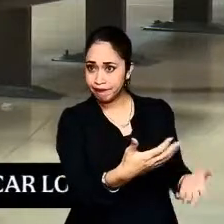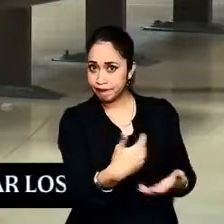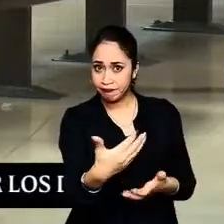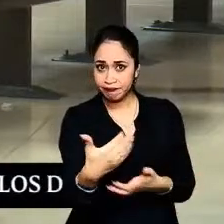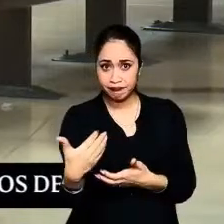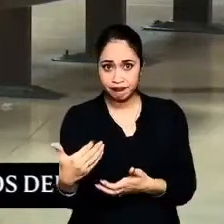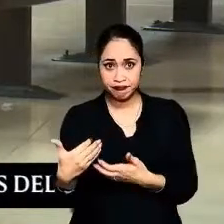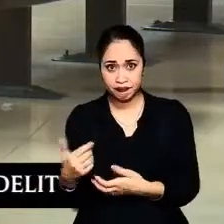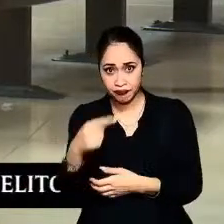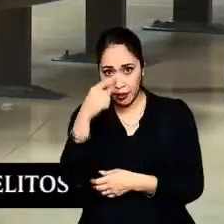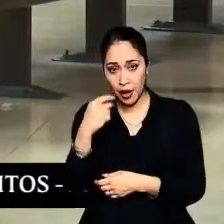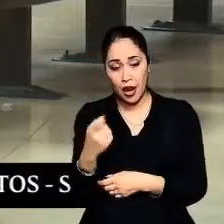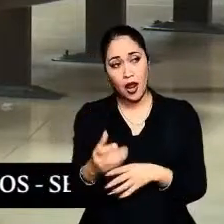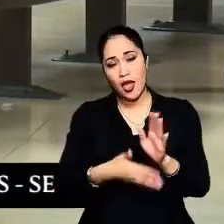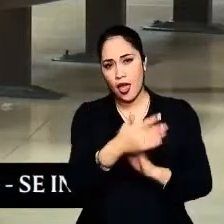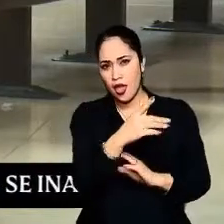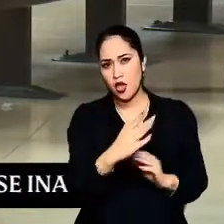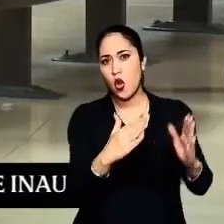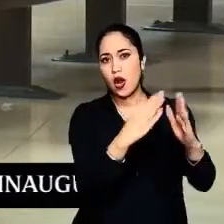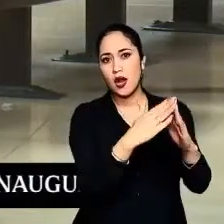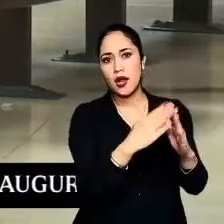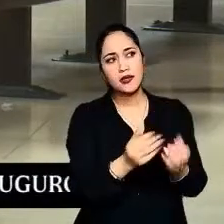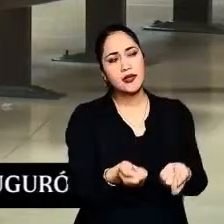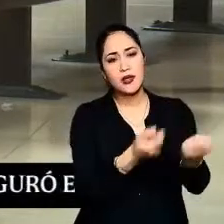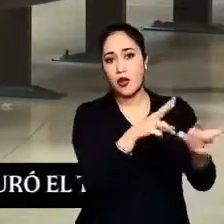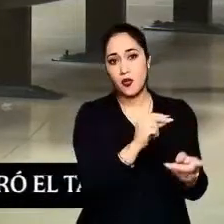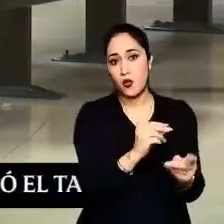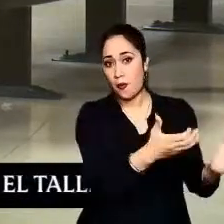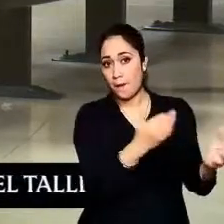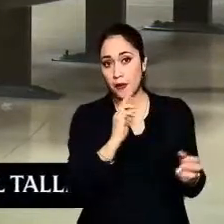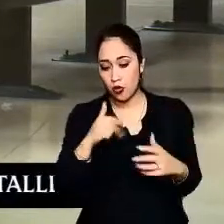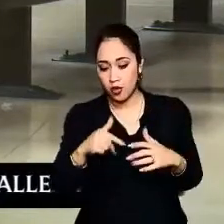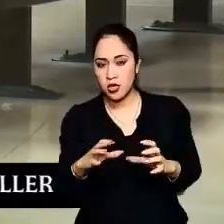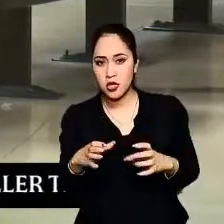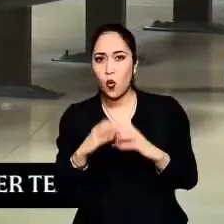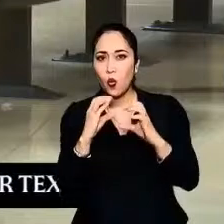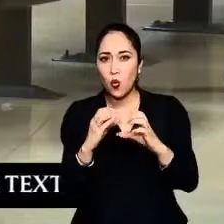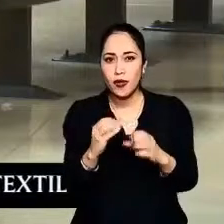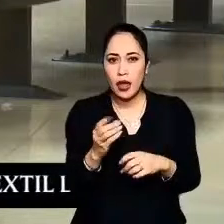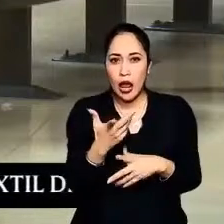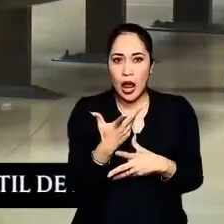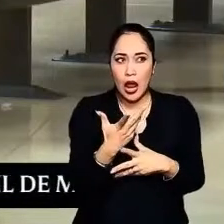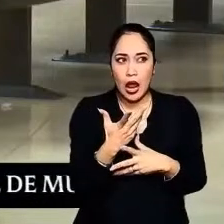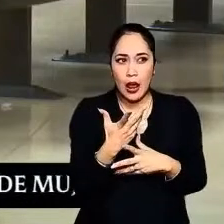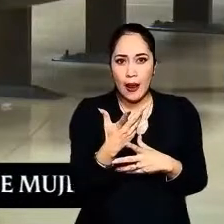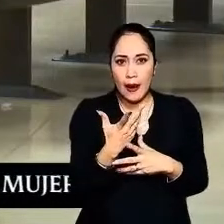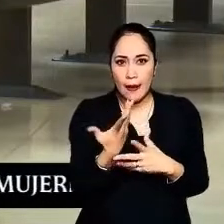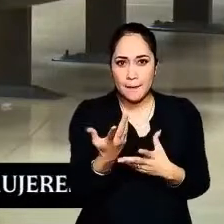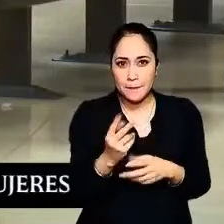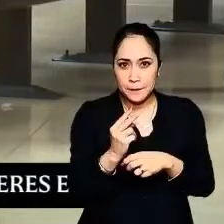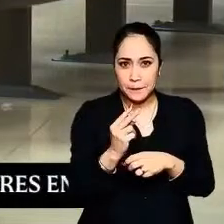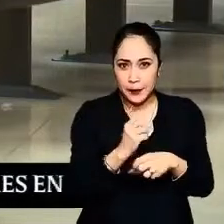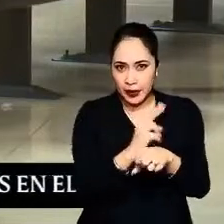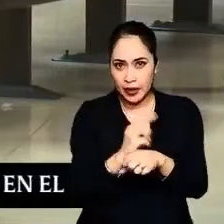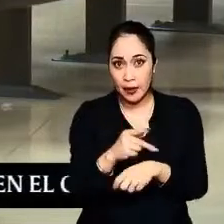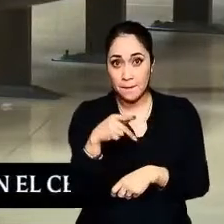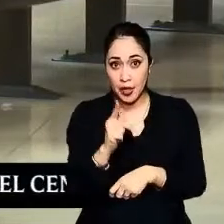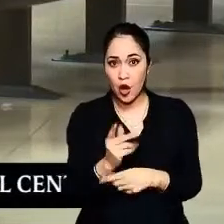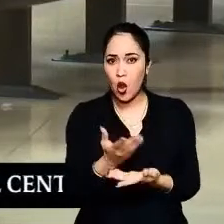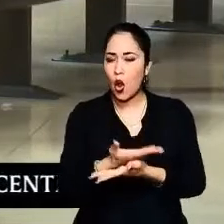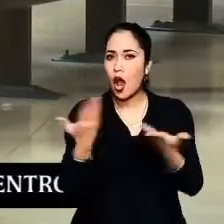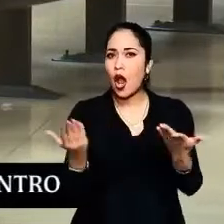casa para evitar más incidentes de este tipo. Sin embargo, con el paso del tiempo, estas vuelven a llevarse a los hogares.